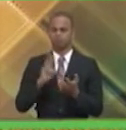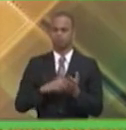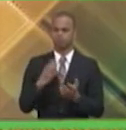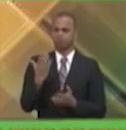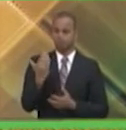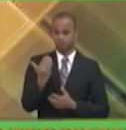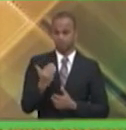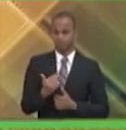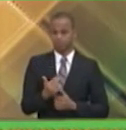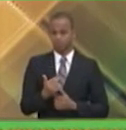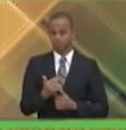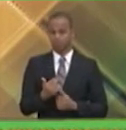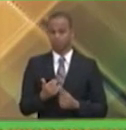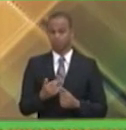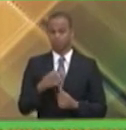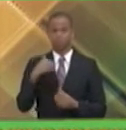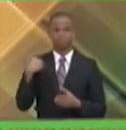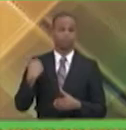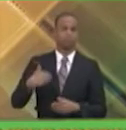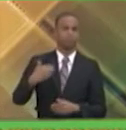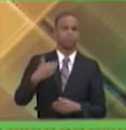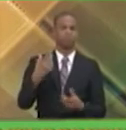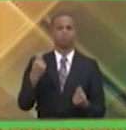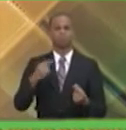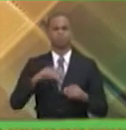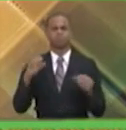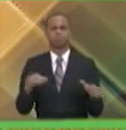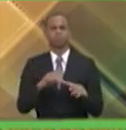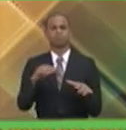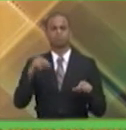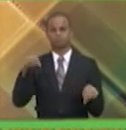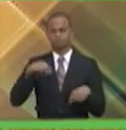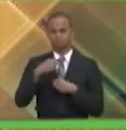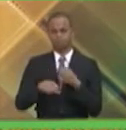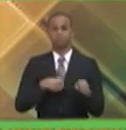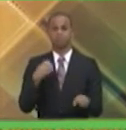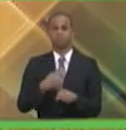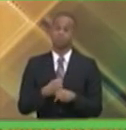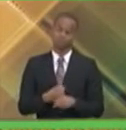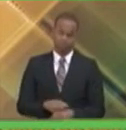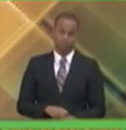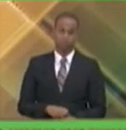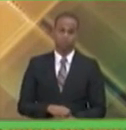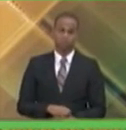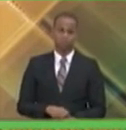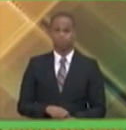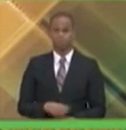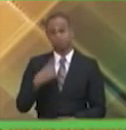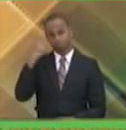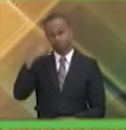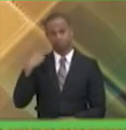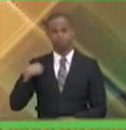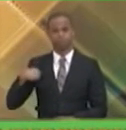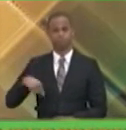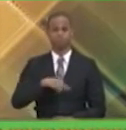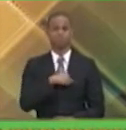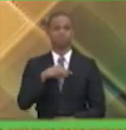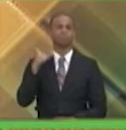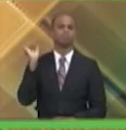2014-2015, y consecutivamente se ha desarrollado en este año en curso. Para nosotros fue